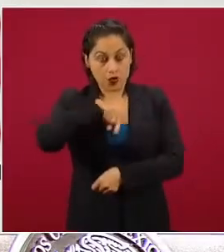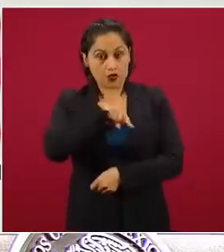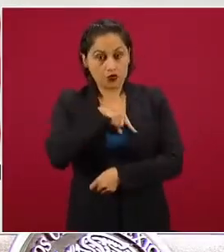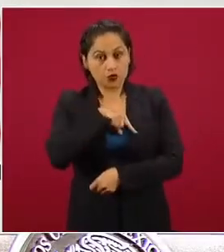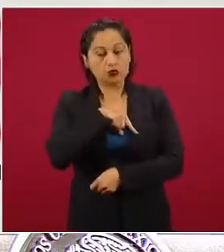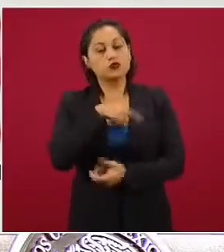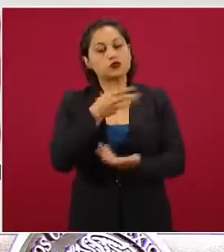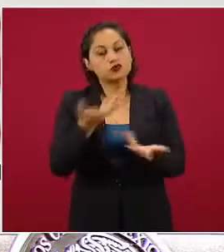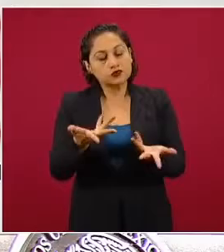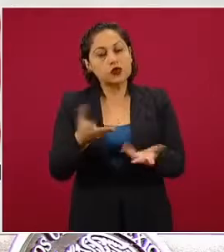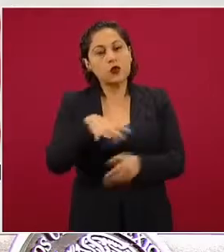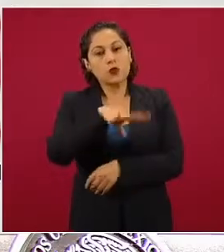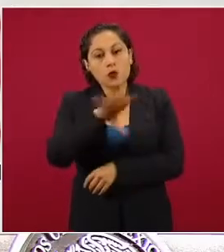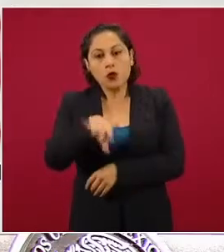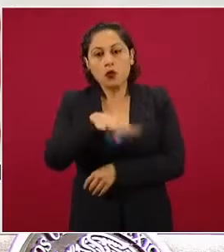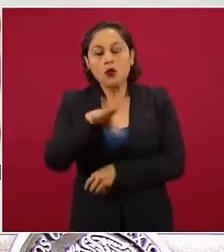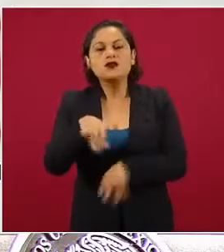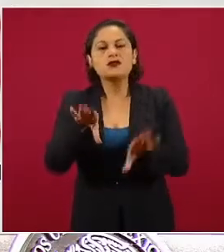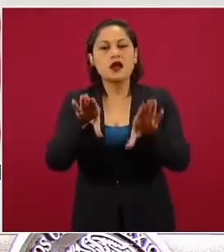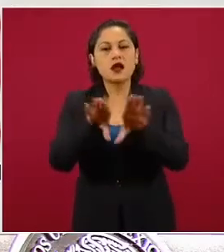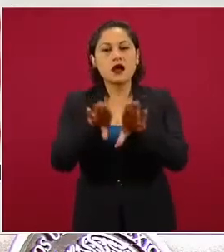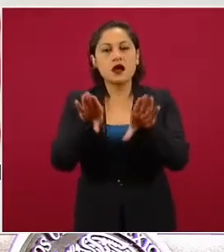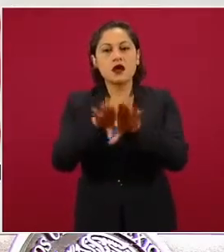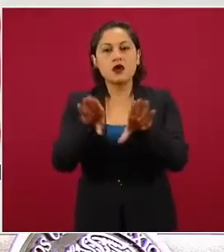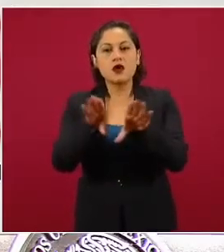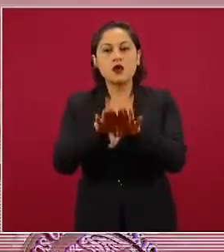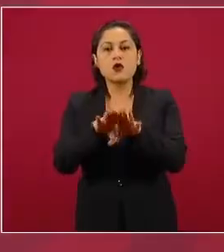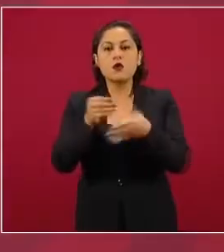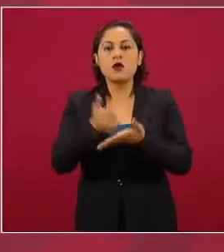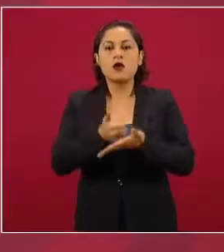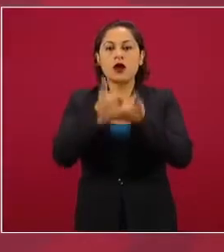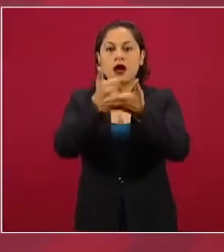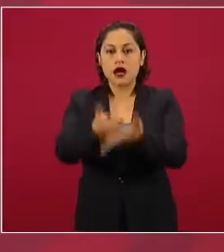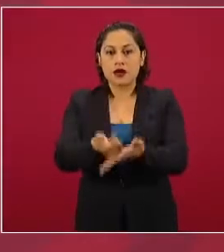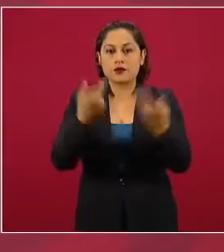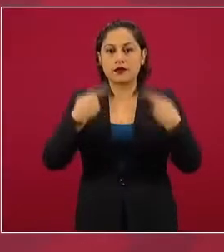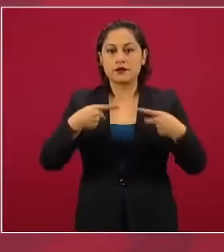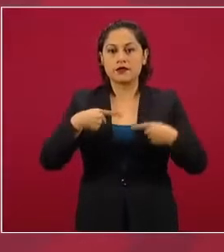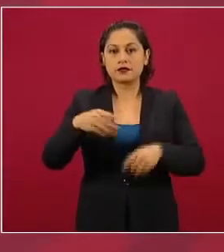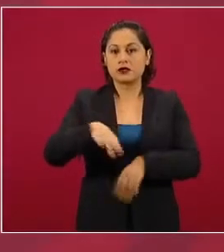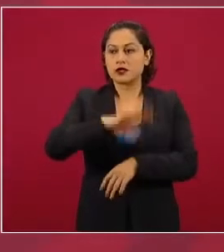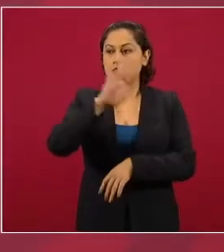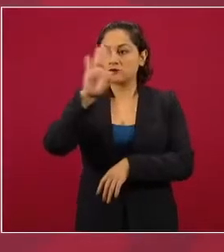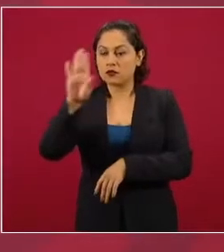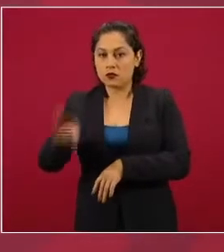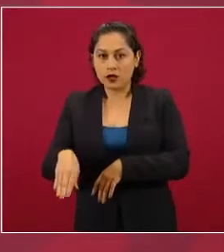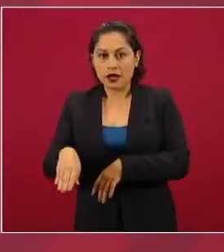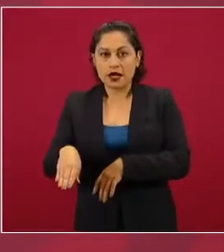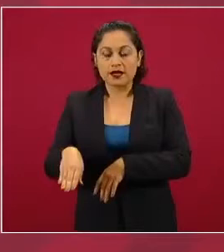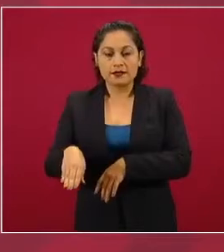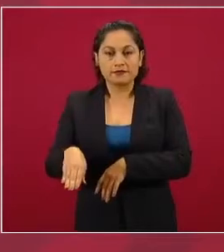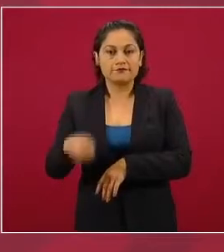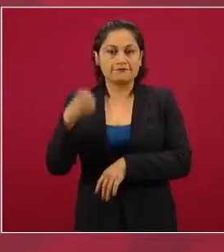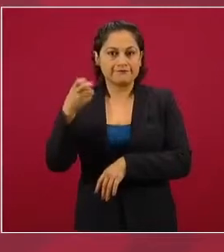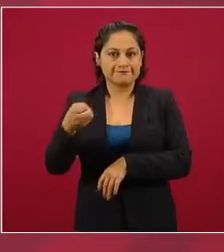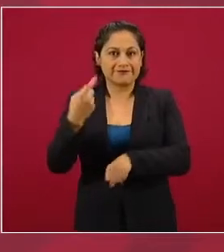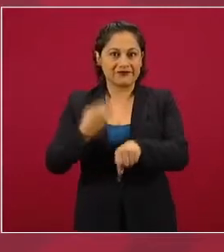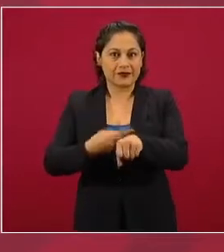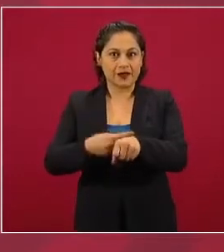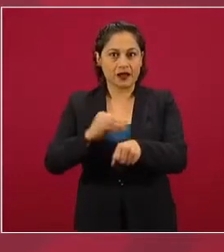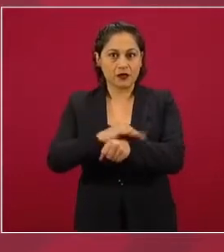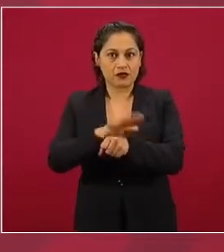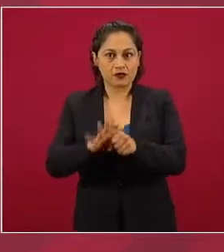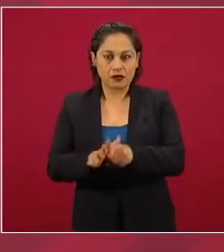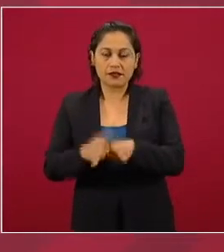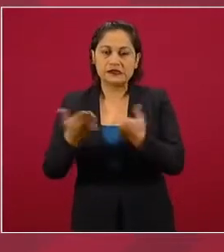eficientar las acciones para disminuir los fallecimientos causados por el SARS-CoV-2. Vivimos en condiciones